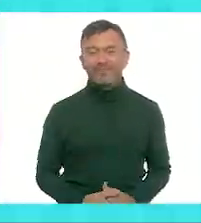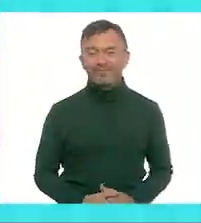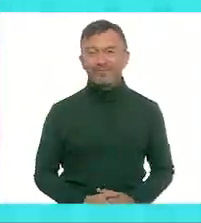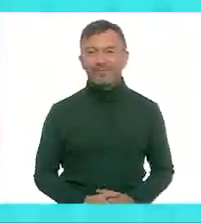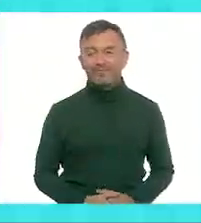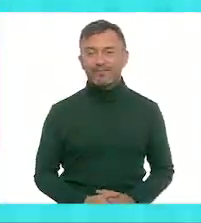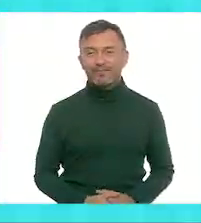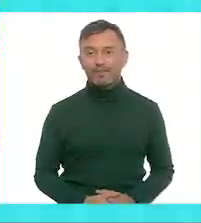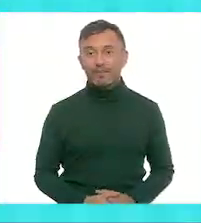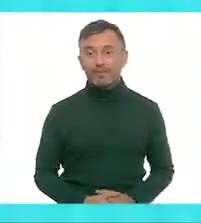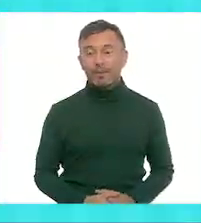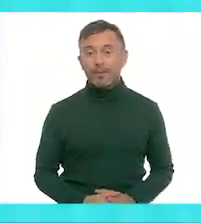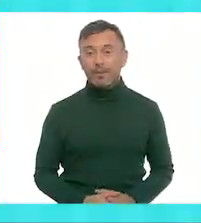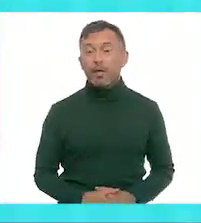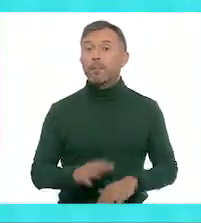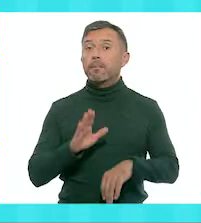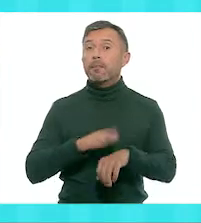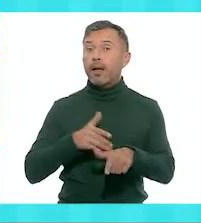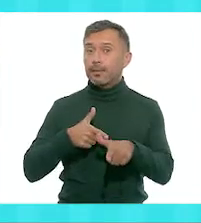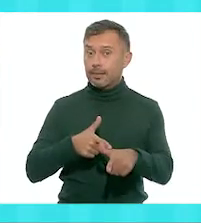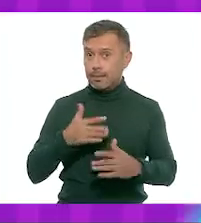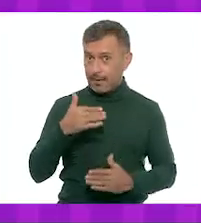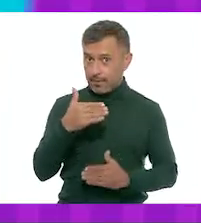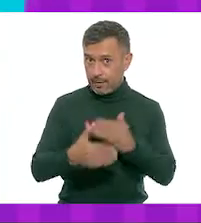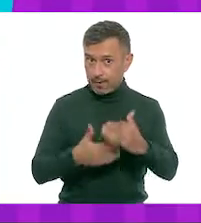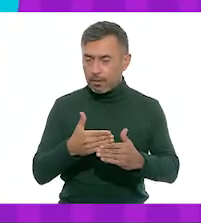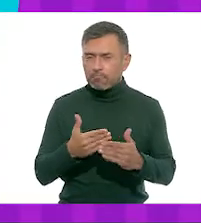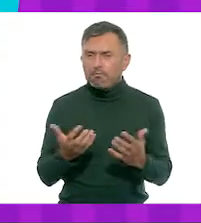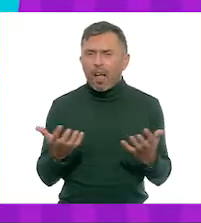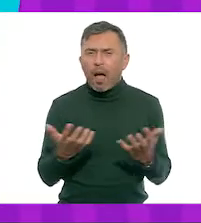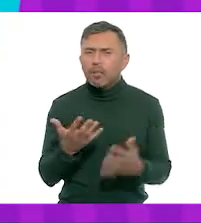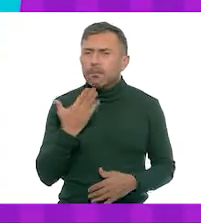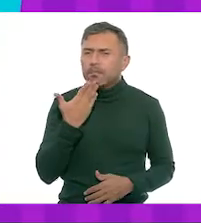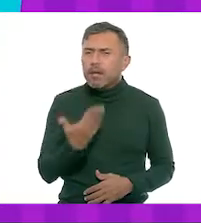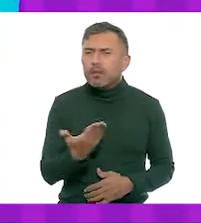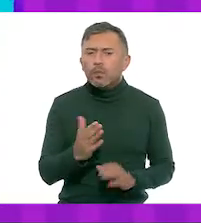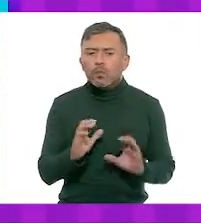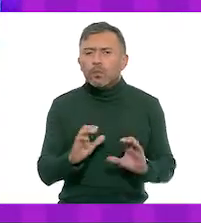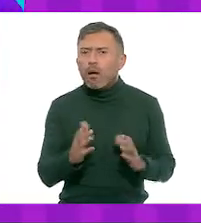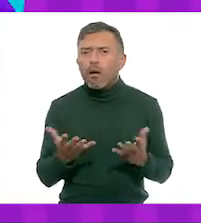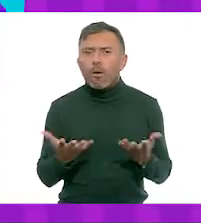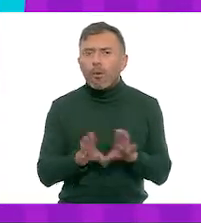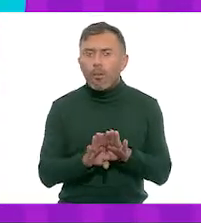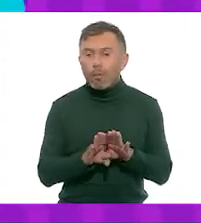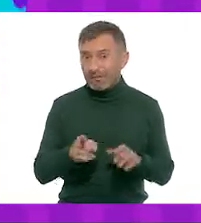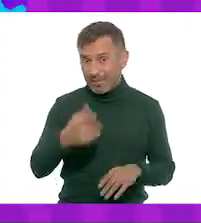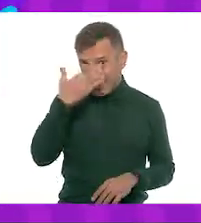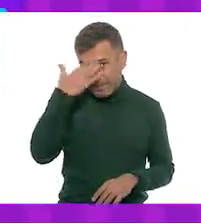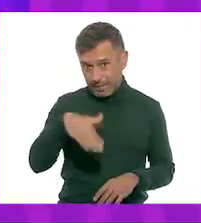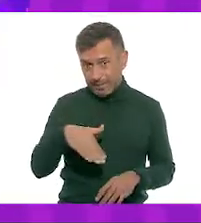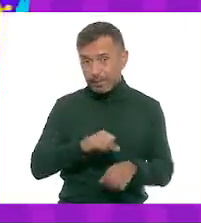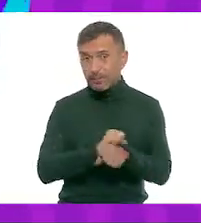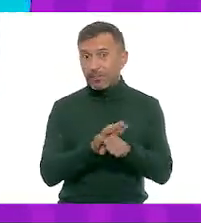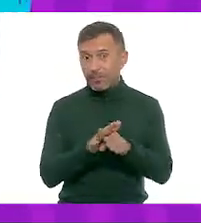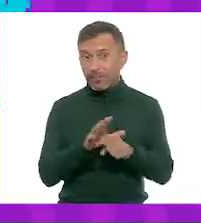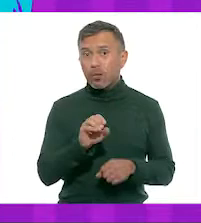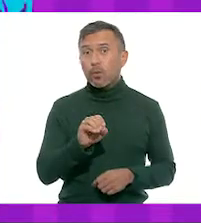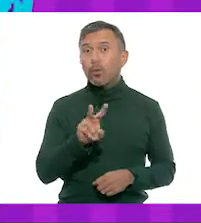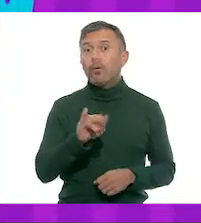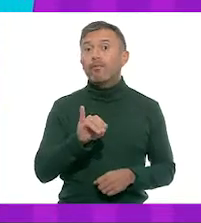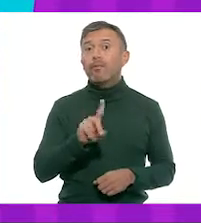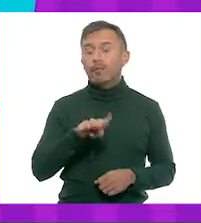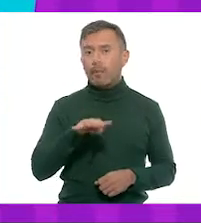Buenas prácticas para seguir adelante. Como todos sabemos, la COVID-19 es una enfermedad que se contagia muy fácilmente entre